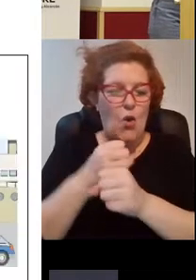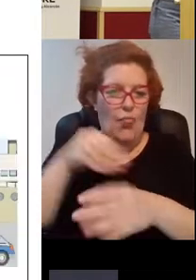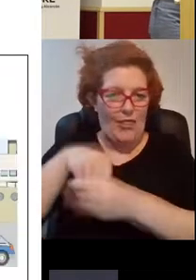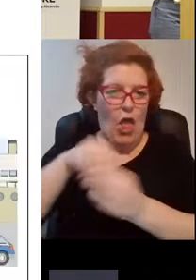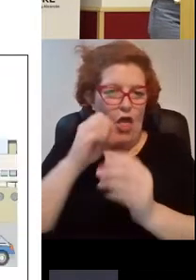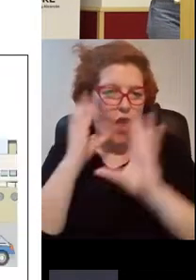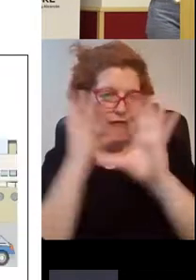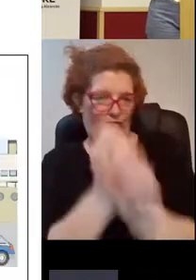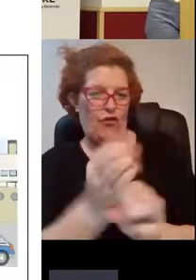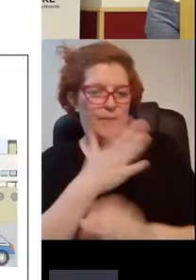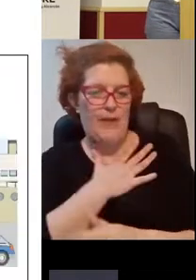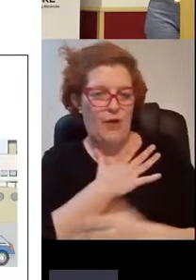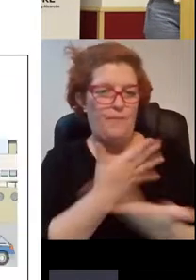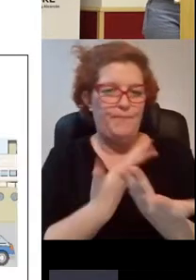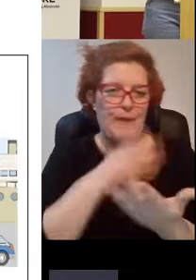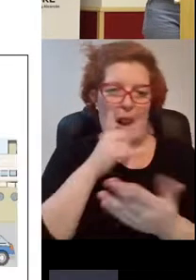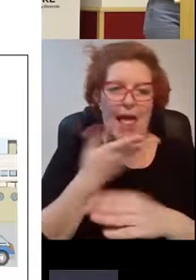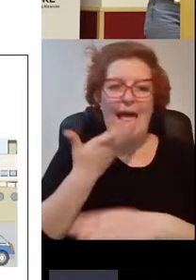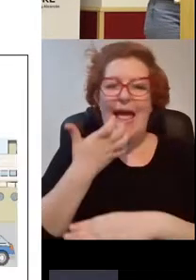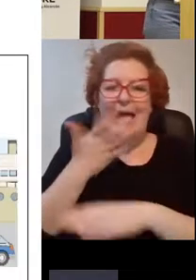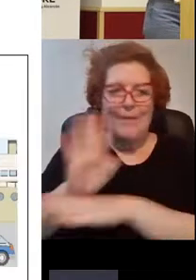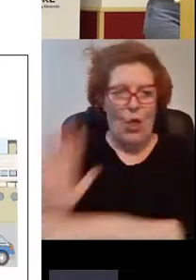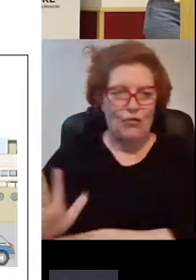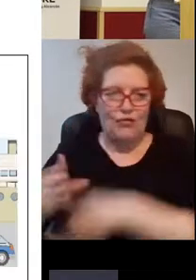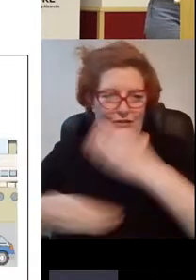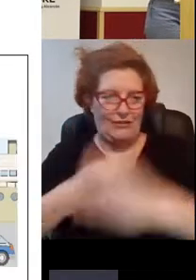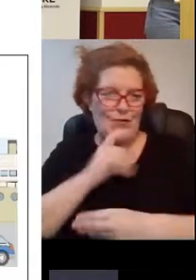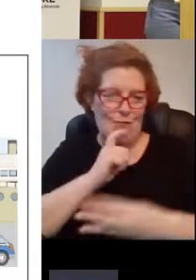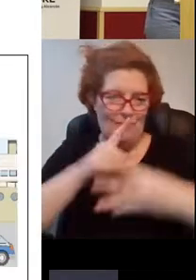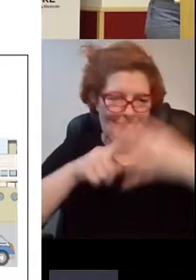vamos a ir introduciendo con ejemplos de lo que se ha hecho.